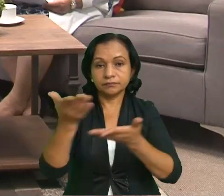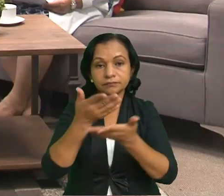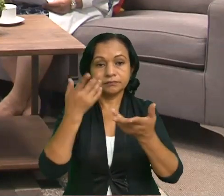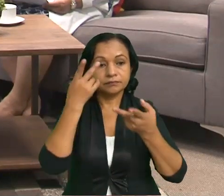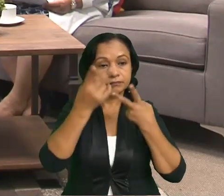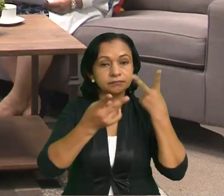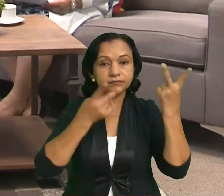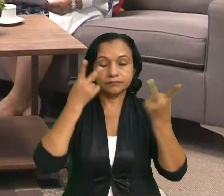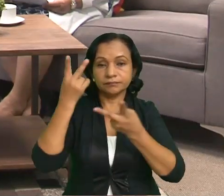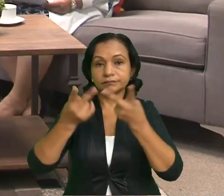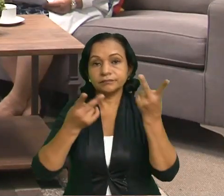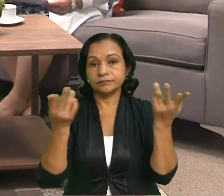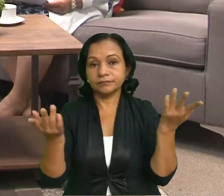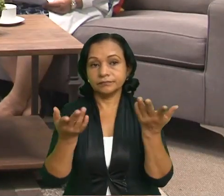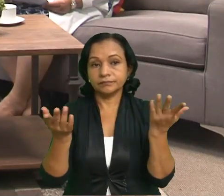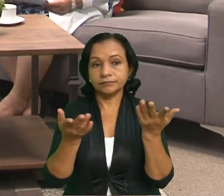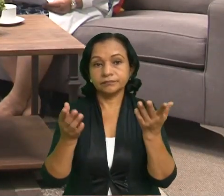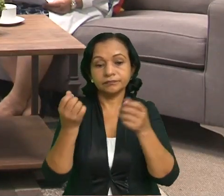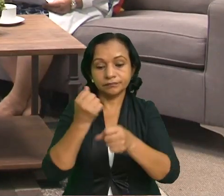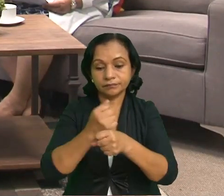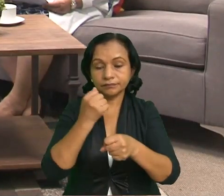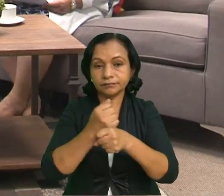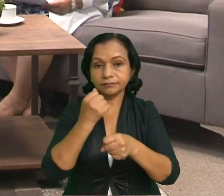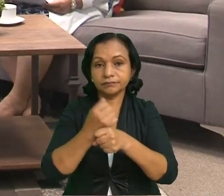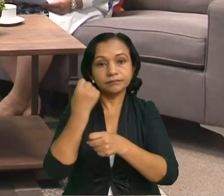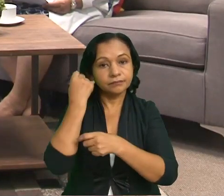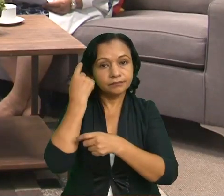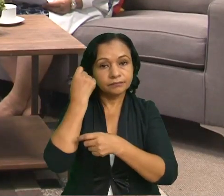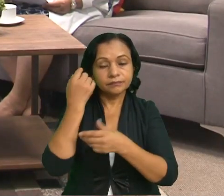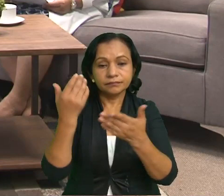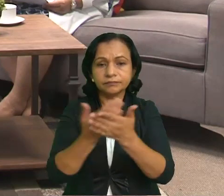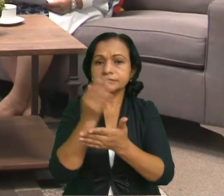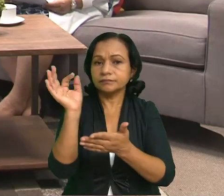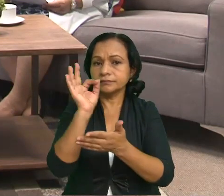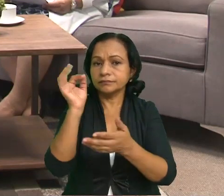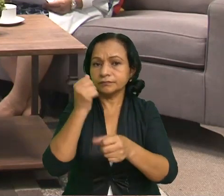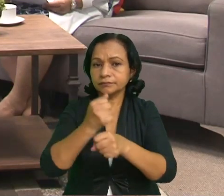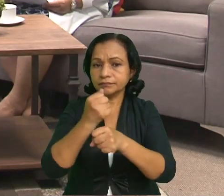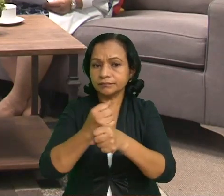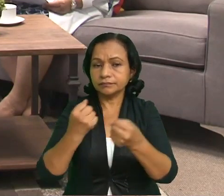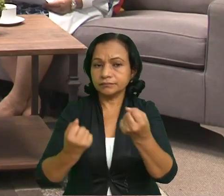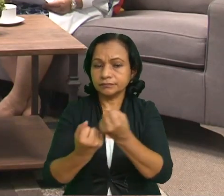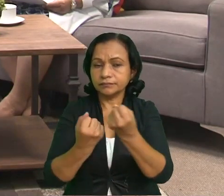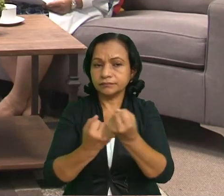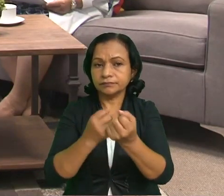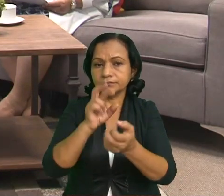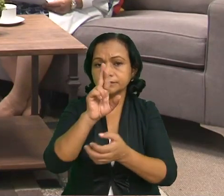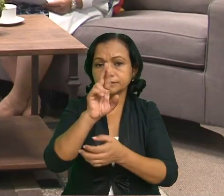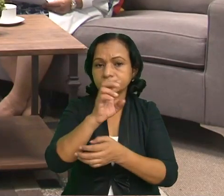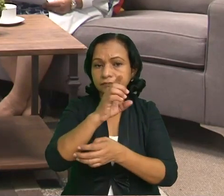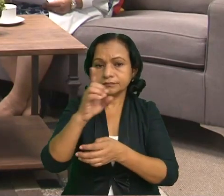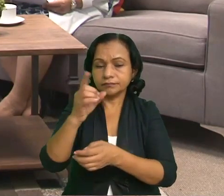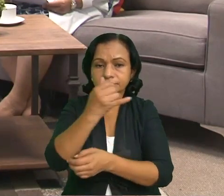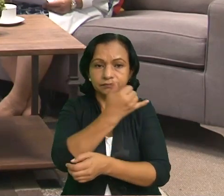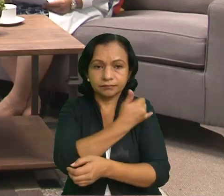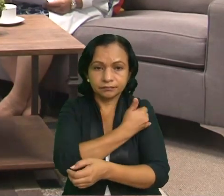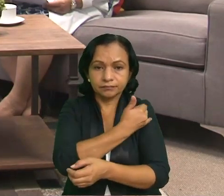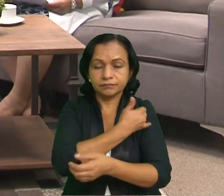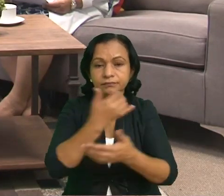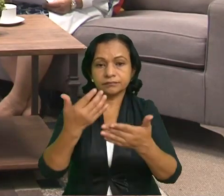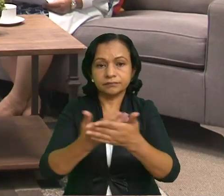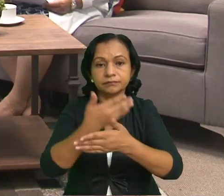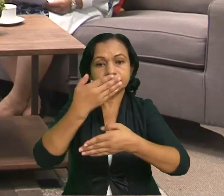las visitas es decir o la jornada de trabajo entender esa dinámica pero también apoyada desde una red de hospitales e infraestructura